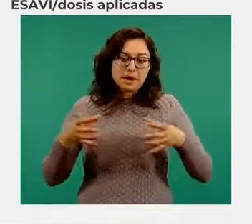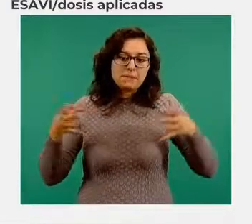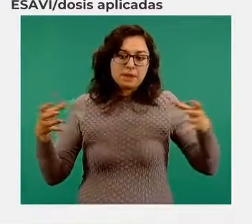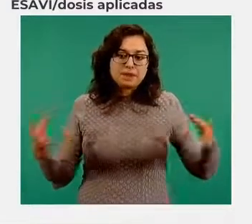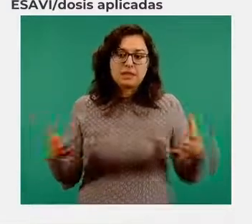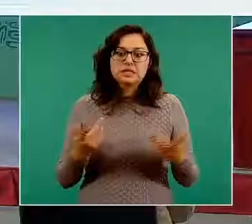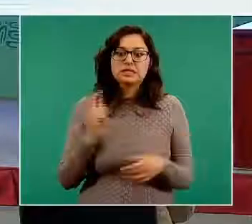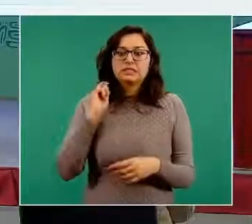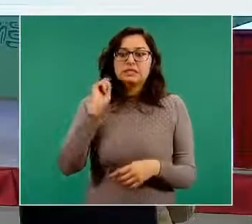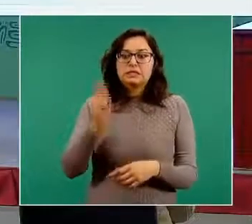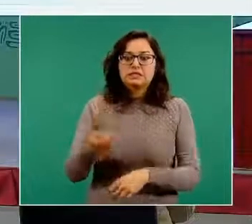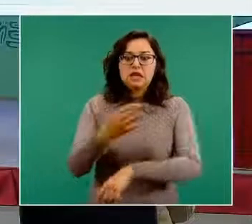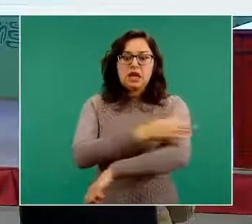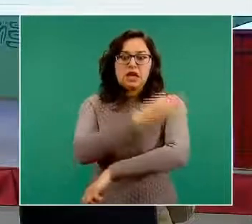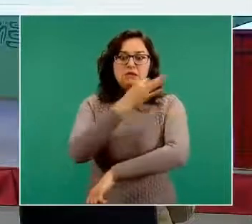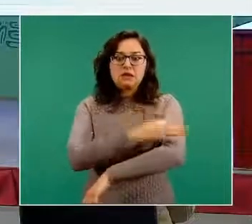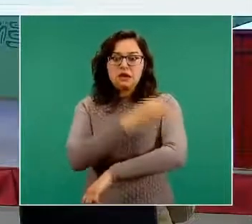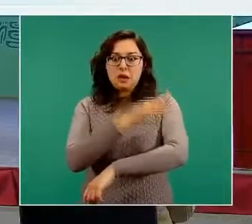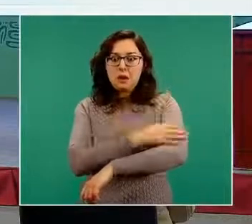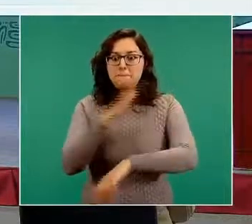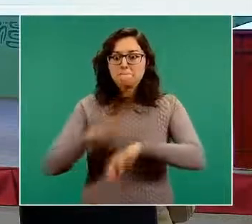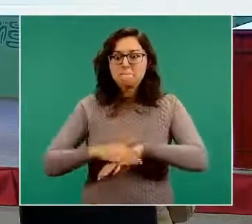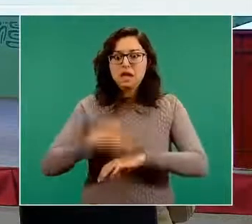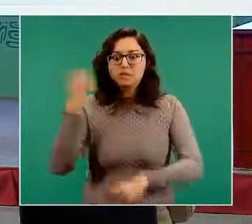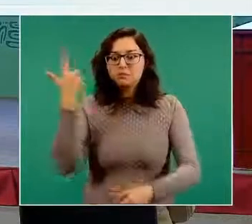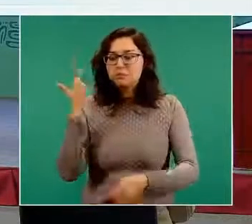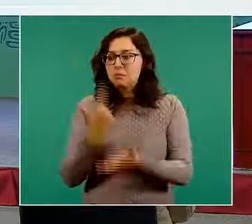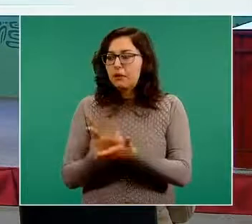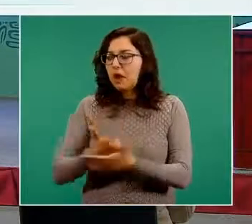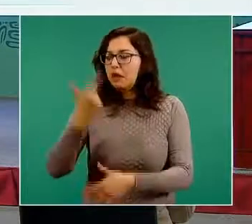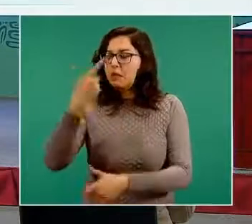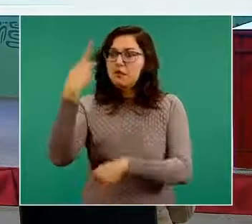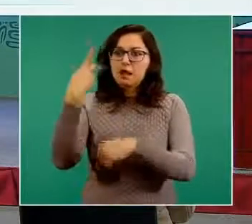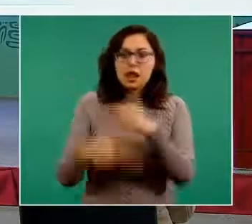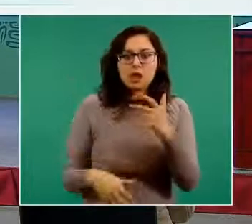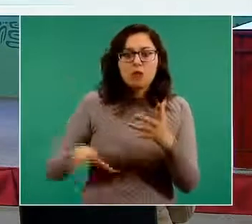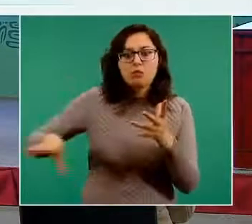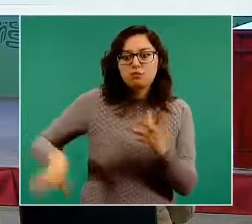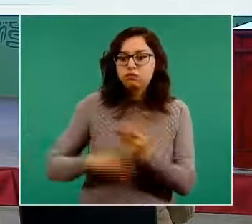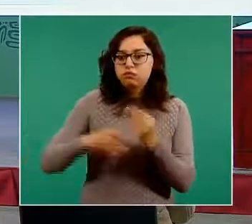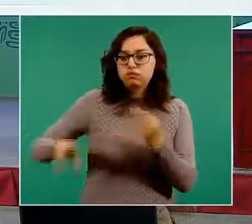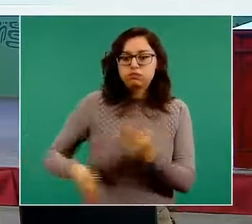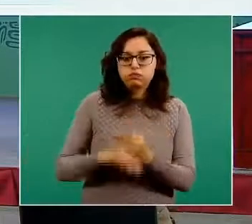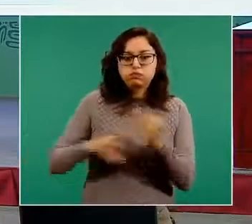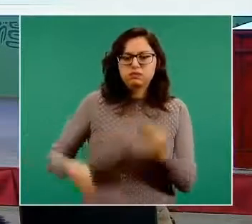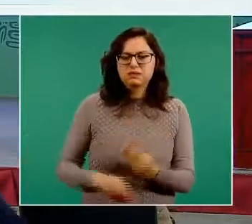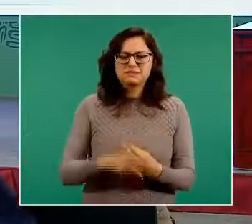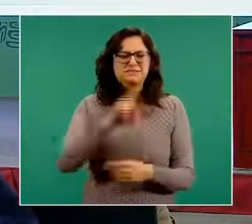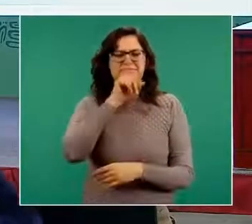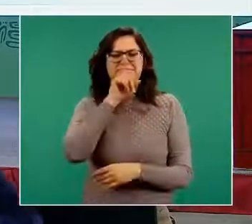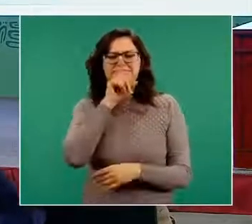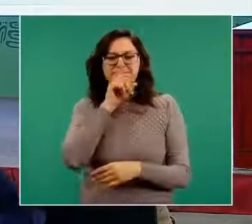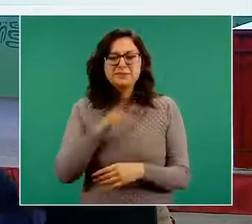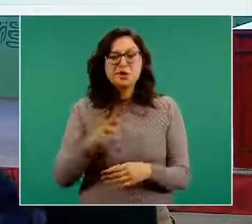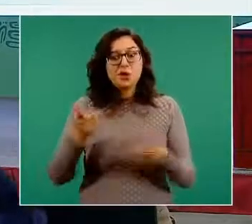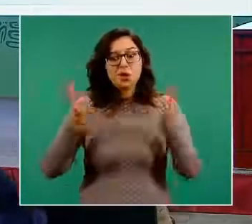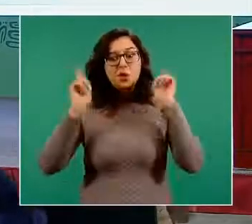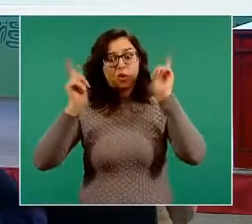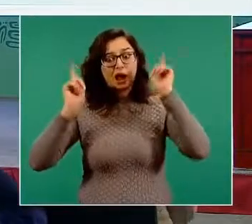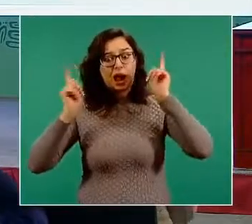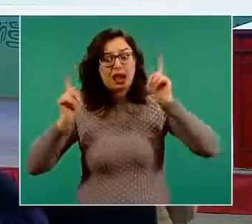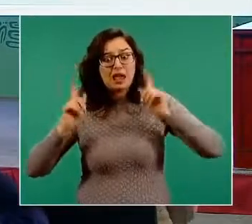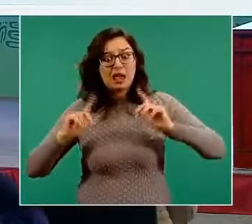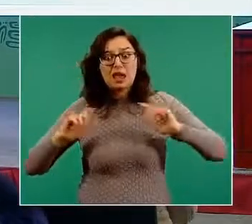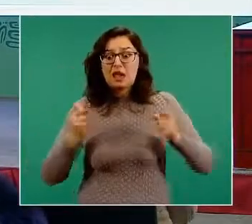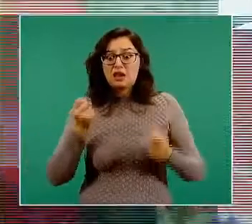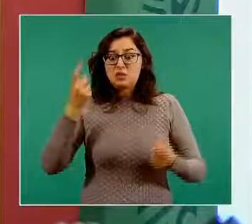una situación acumulativa de casos. Que quede muy claro, por favor, esperemos que a nadie se le ocurra empezar a poner una